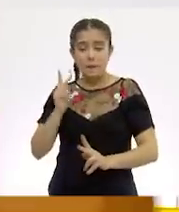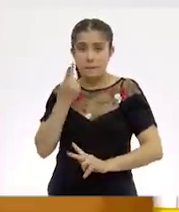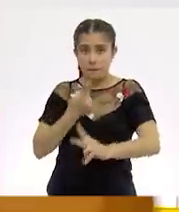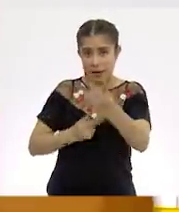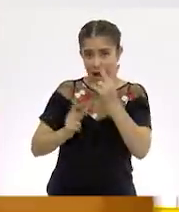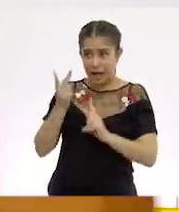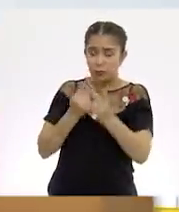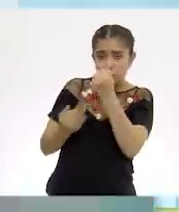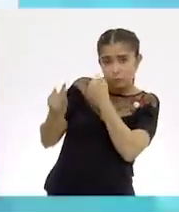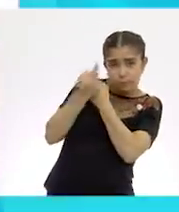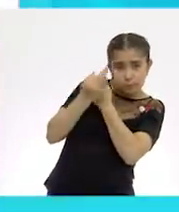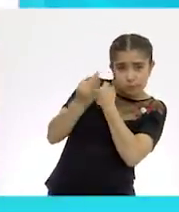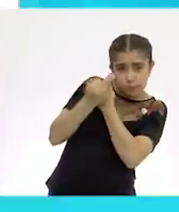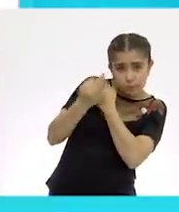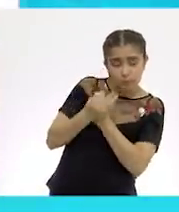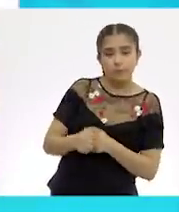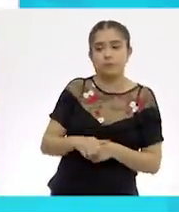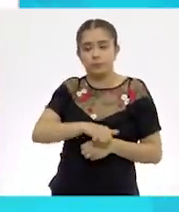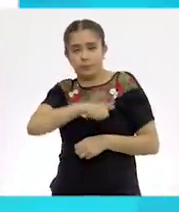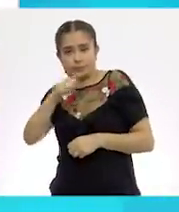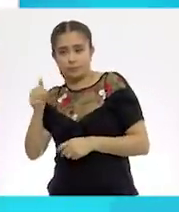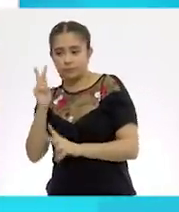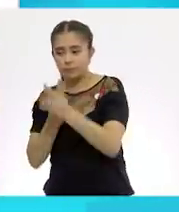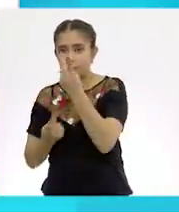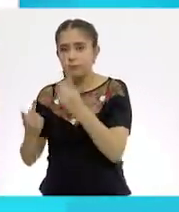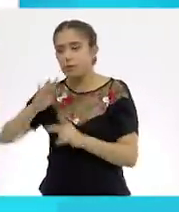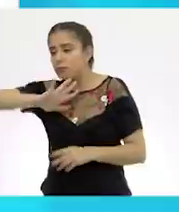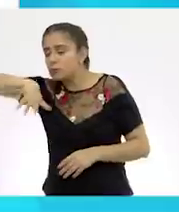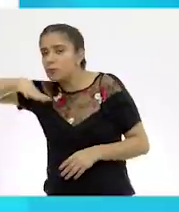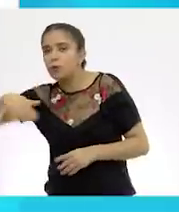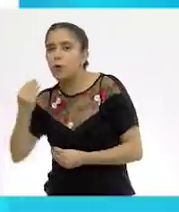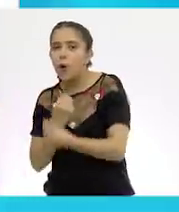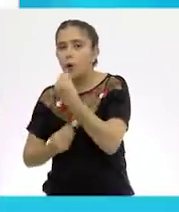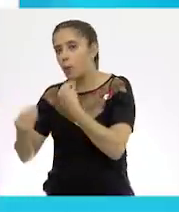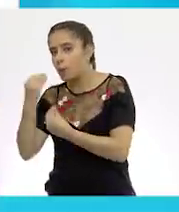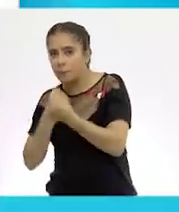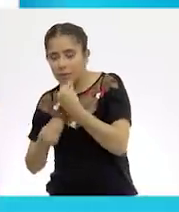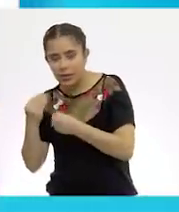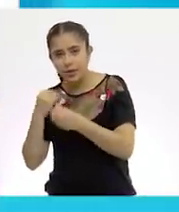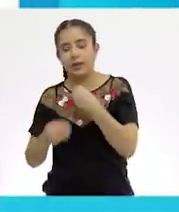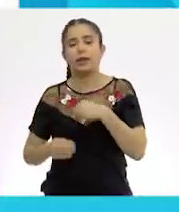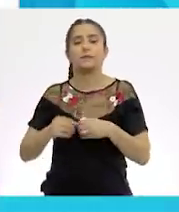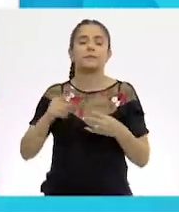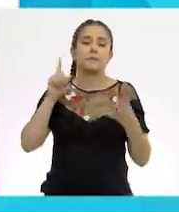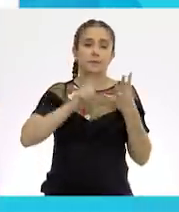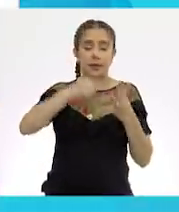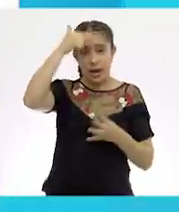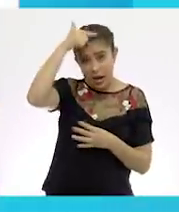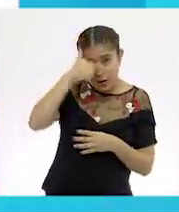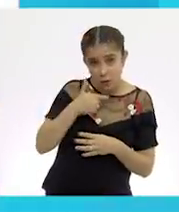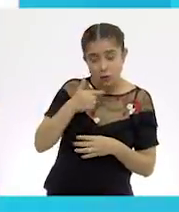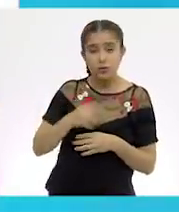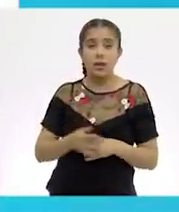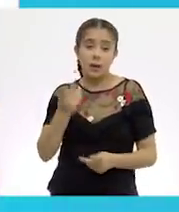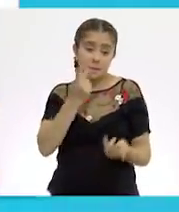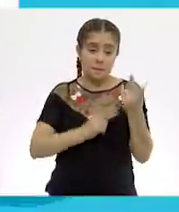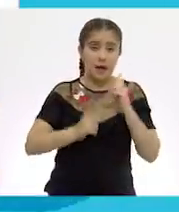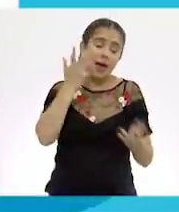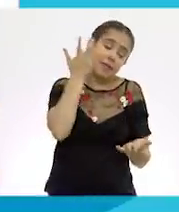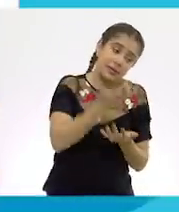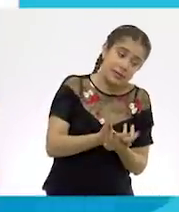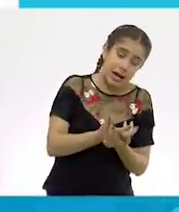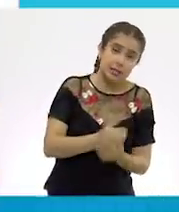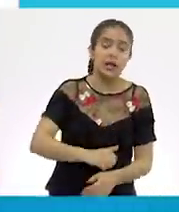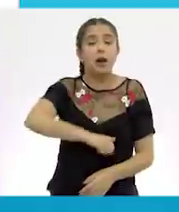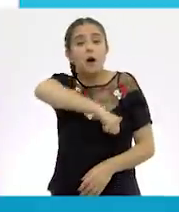protegen, algunas otras buscan su alimento. Y por la noche algunas plantas descansan